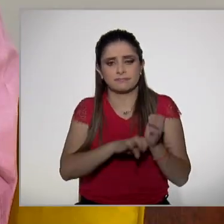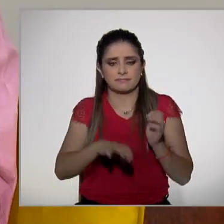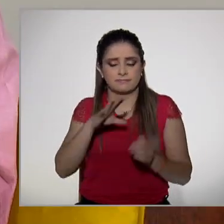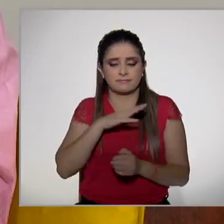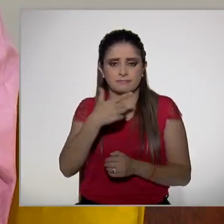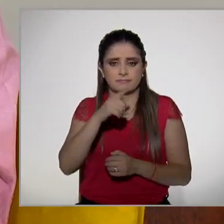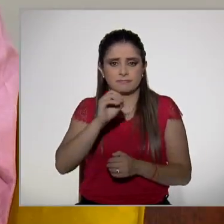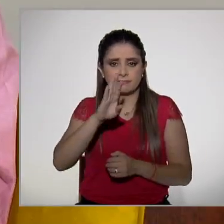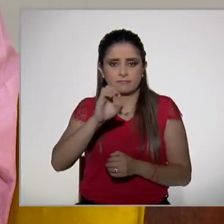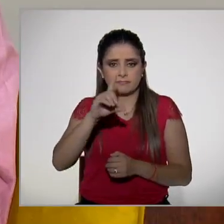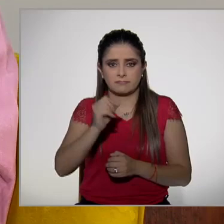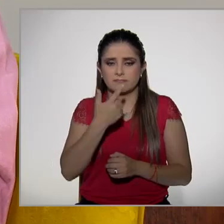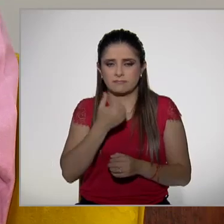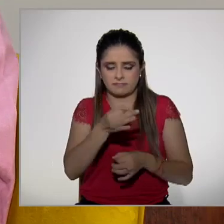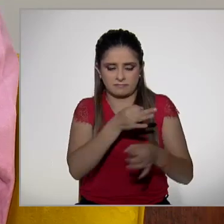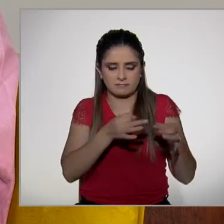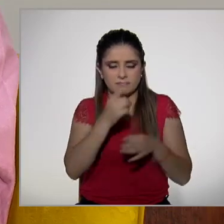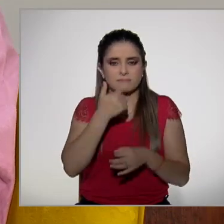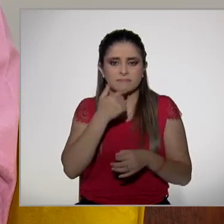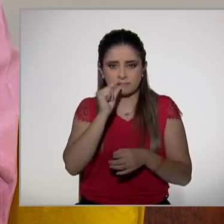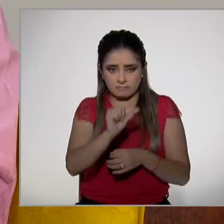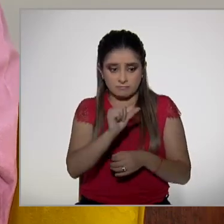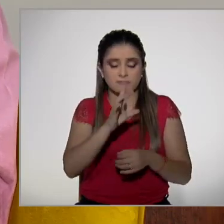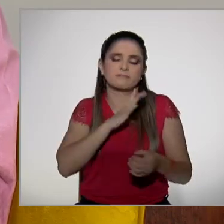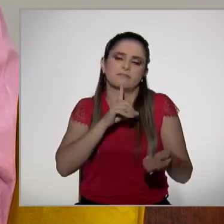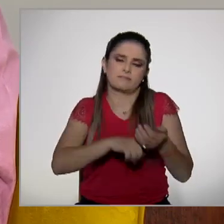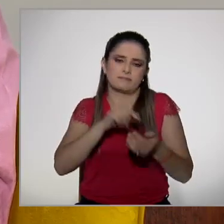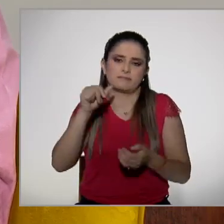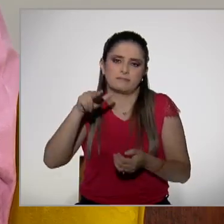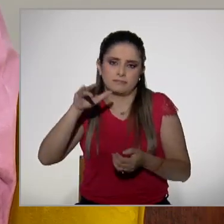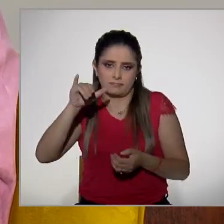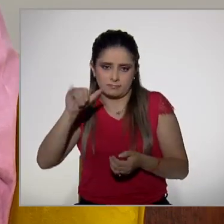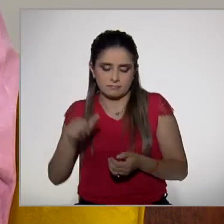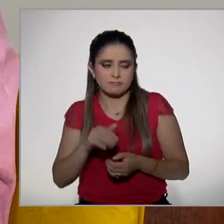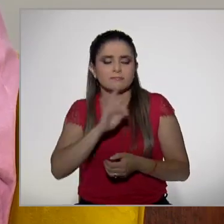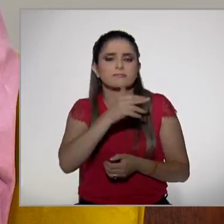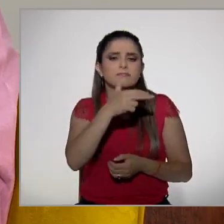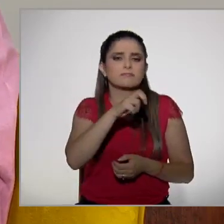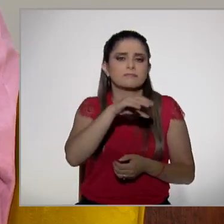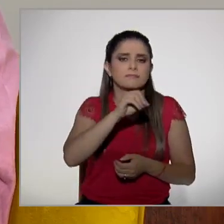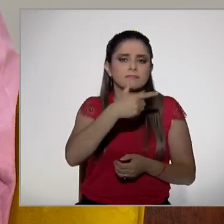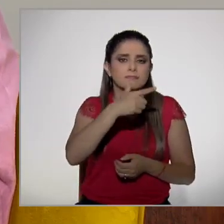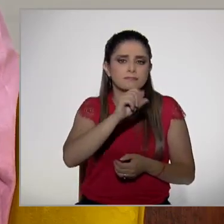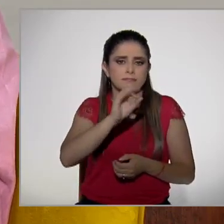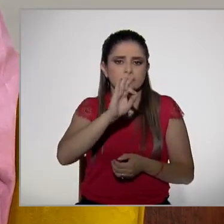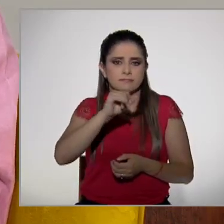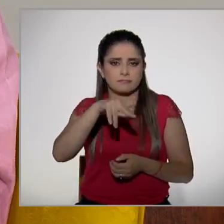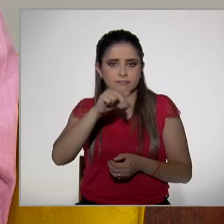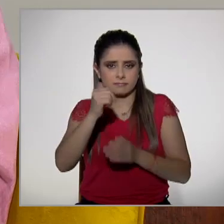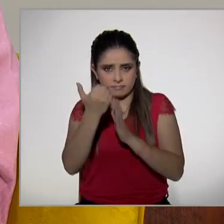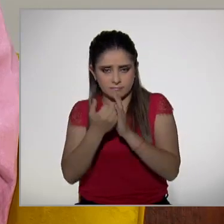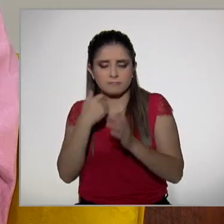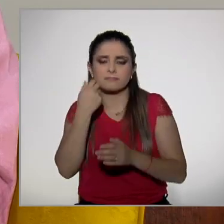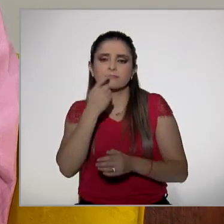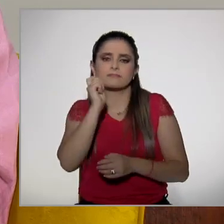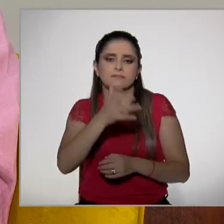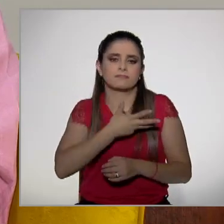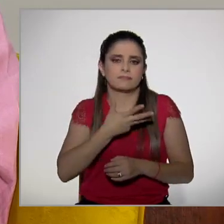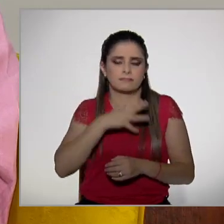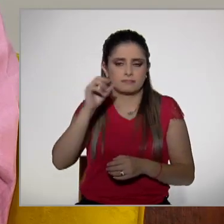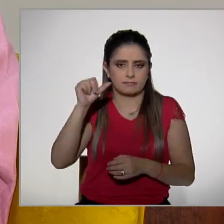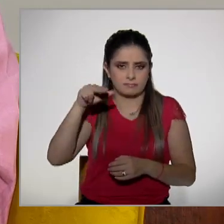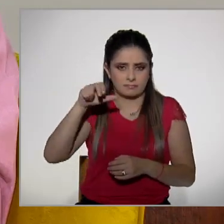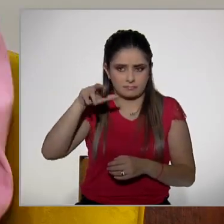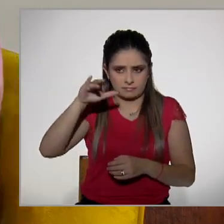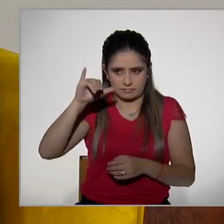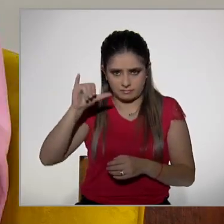glóbulos rojos puede decir que quiere decir que hay anemia si nos dice que está baja la hemoglobina también quiere decir que hay anemia que cuando nos